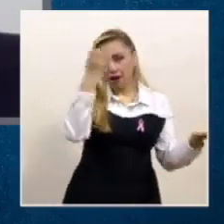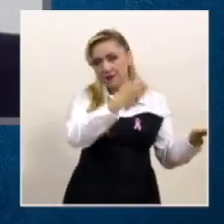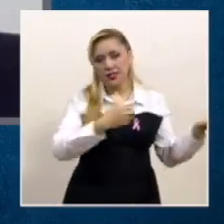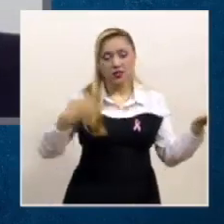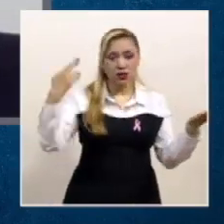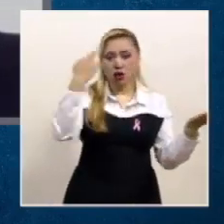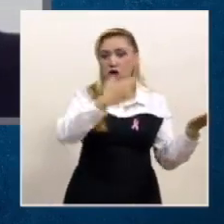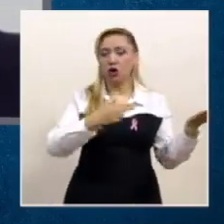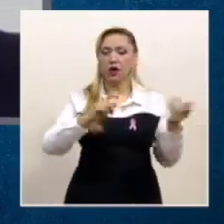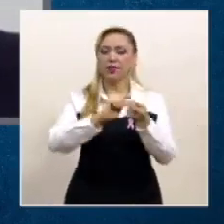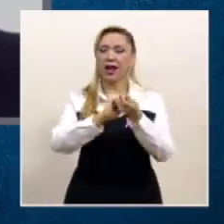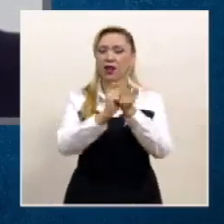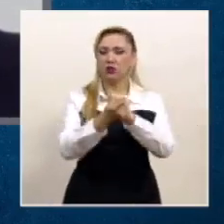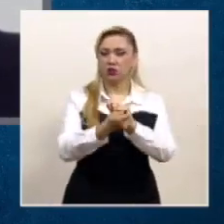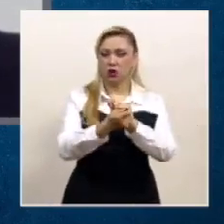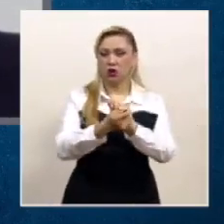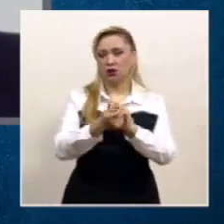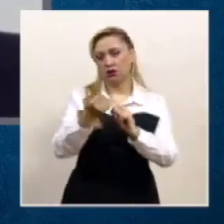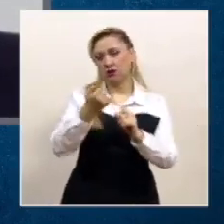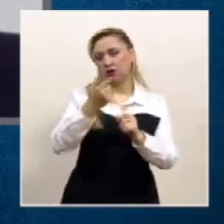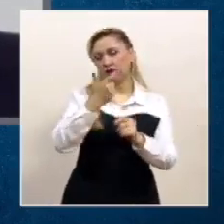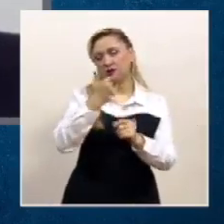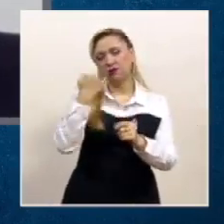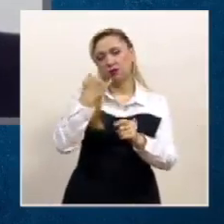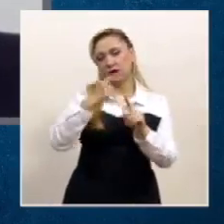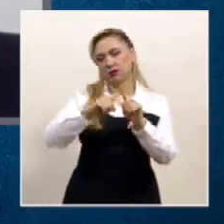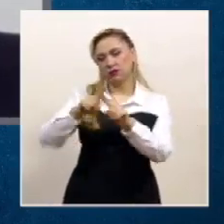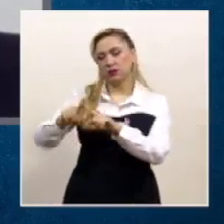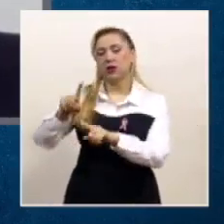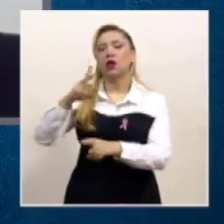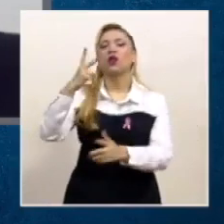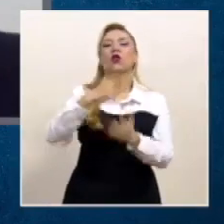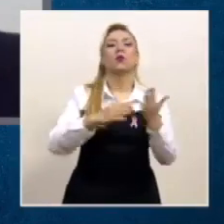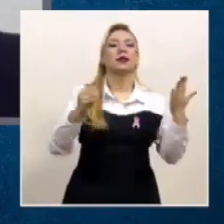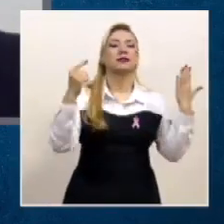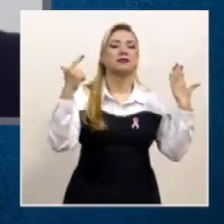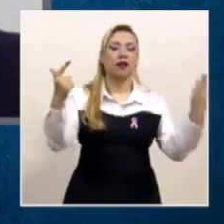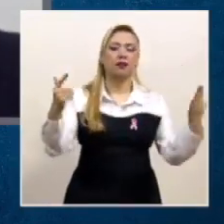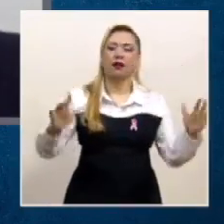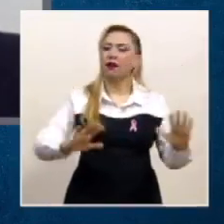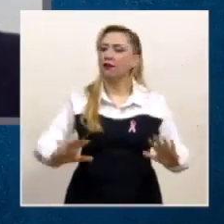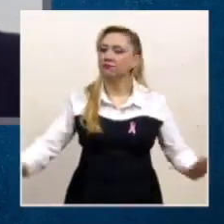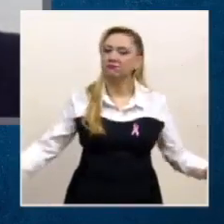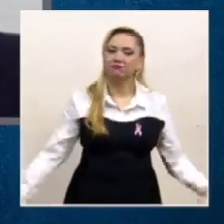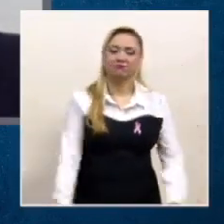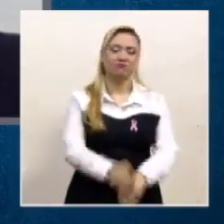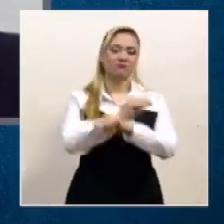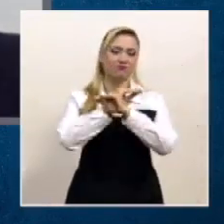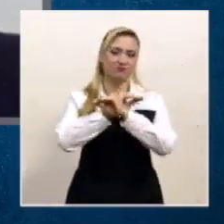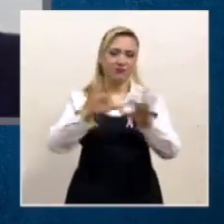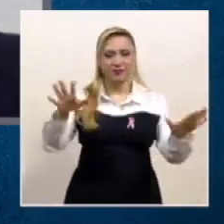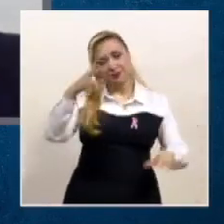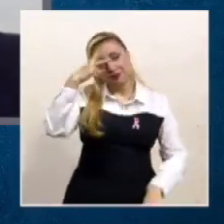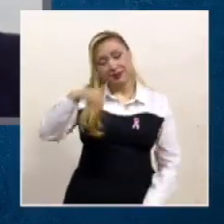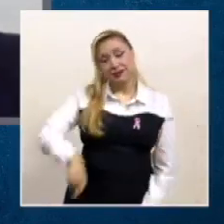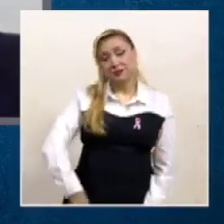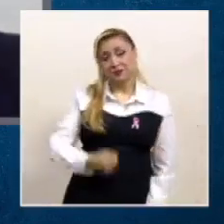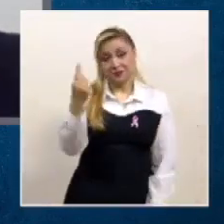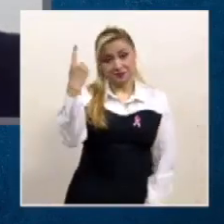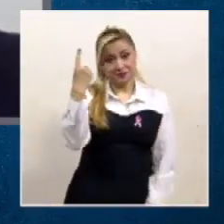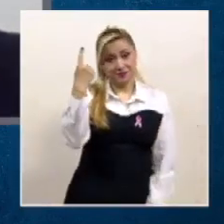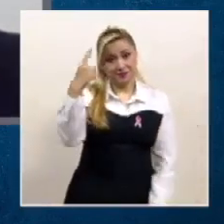a traducción del instrumento y se abre a firma en 2007, siendo México, evidentemente, uno de los primeros